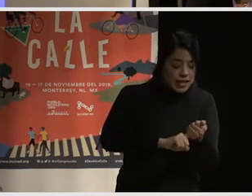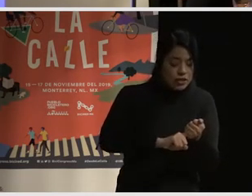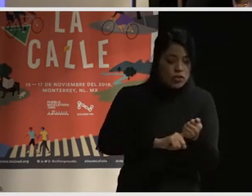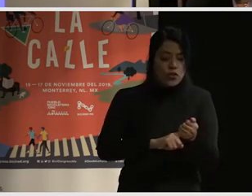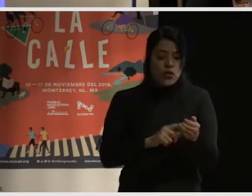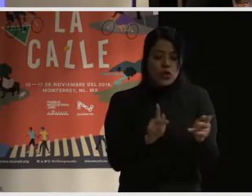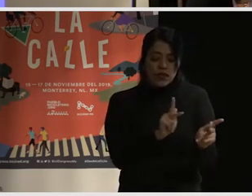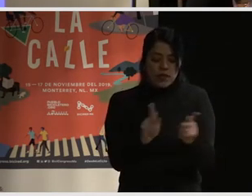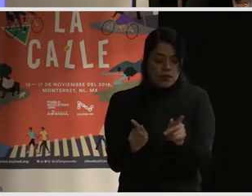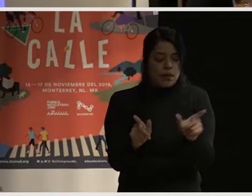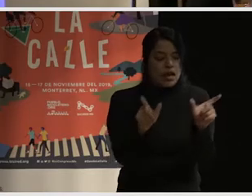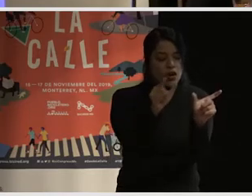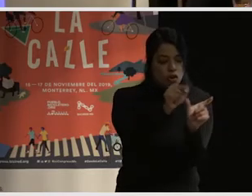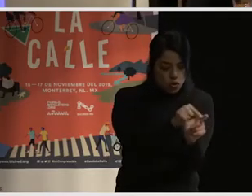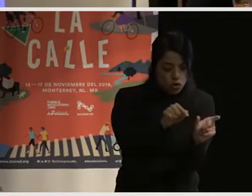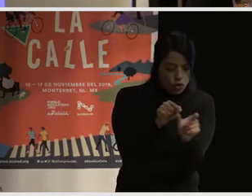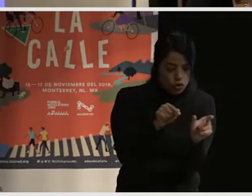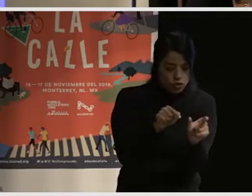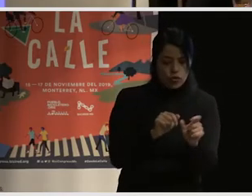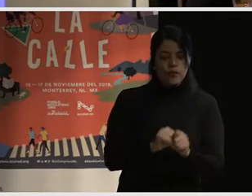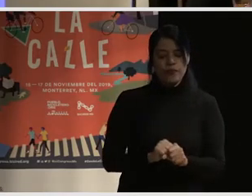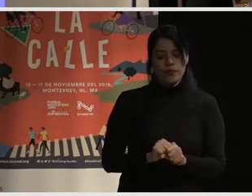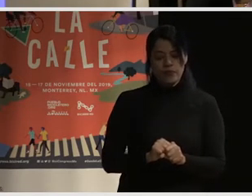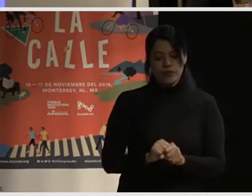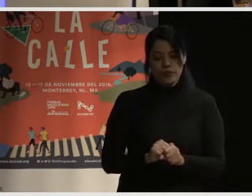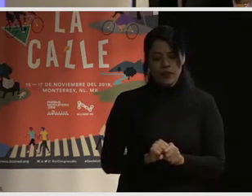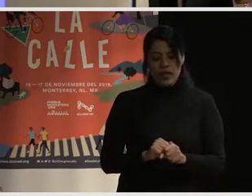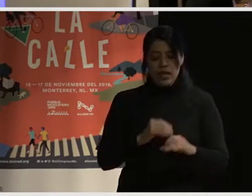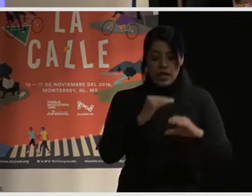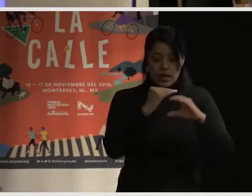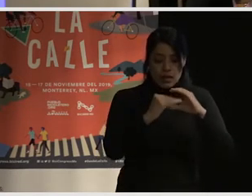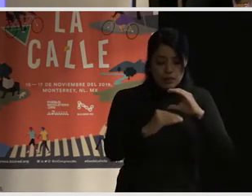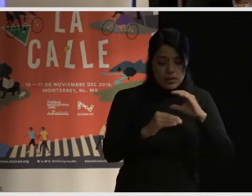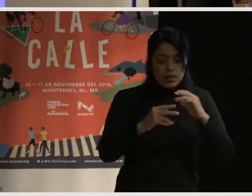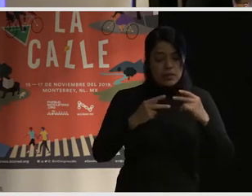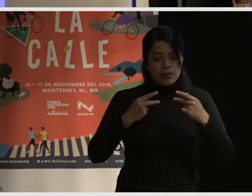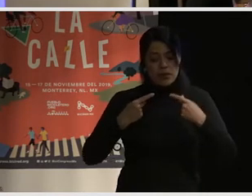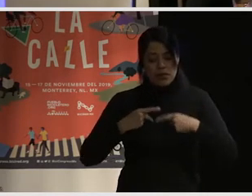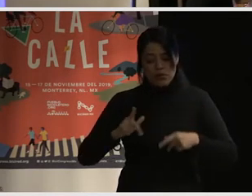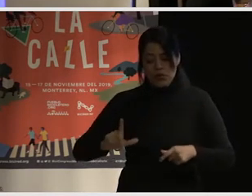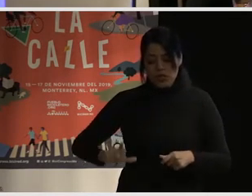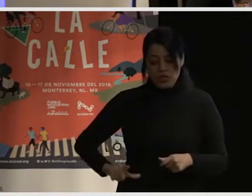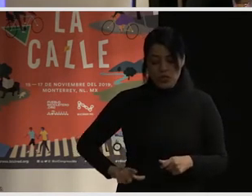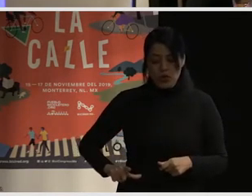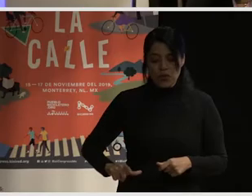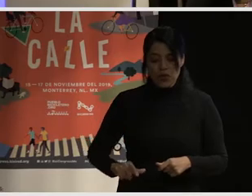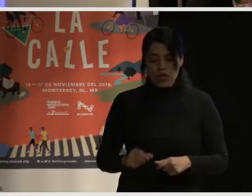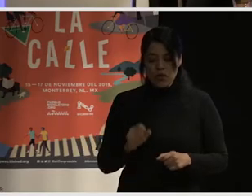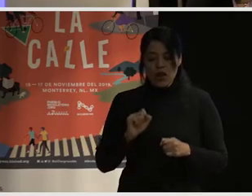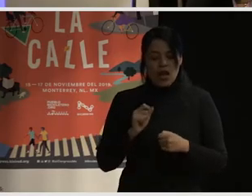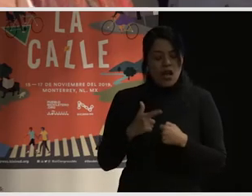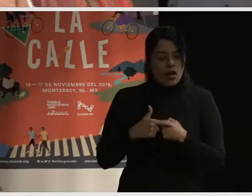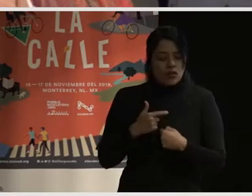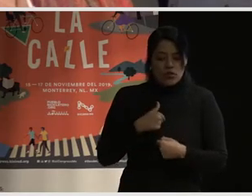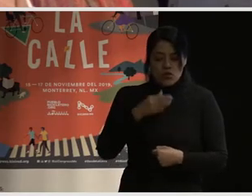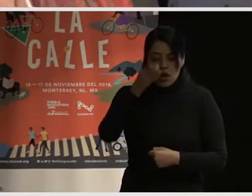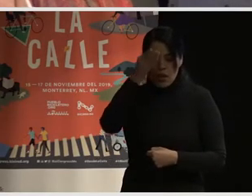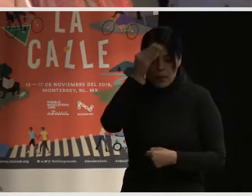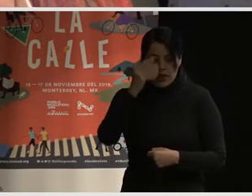que va aunado con eso el mensaje de para los funcionarios algo que aprendido es